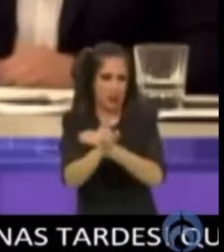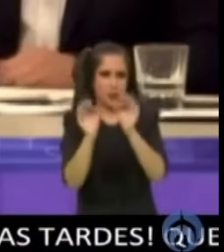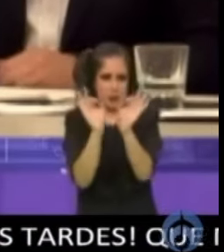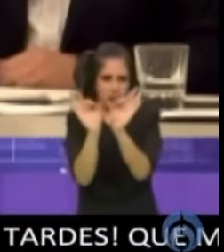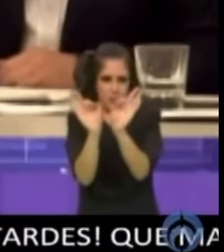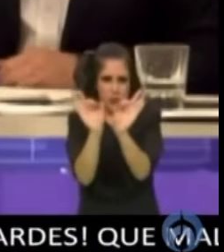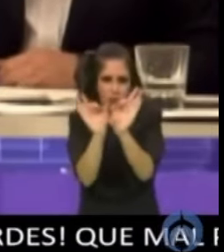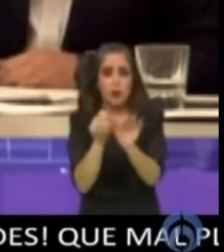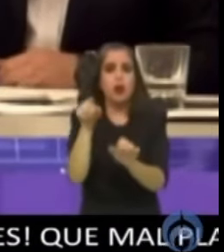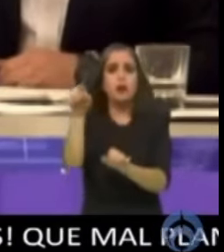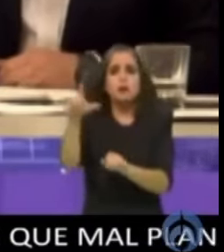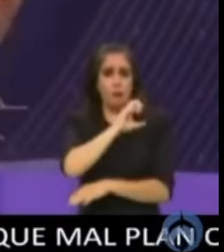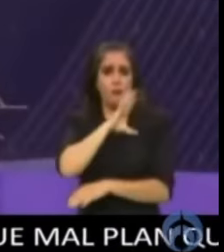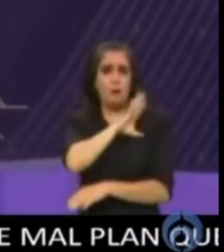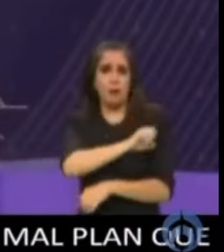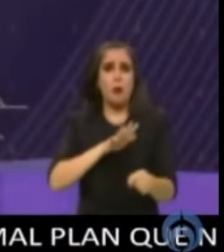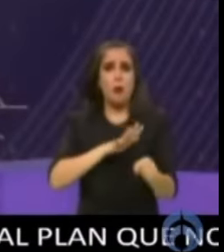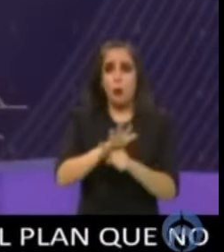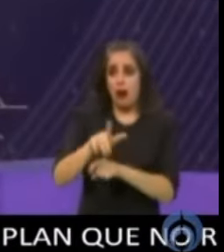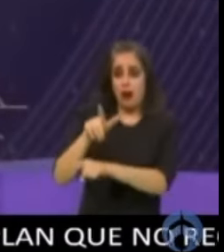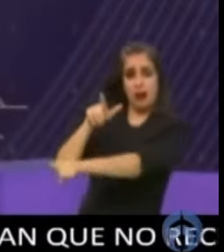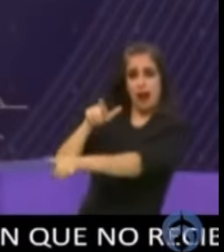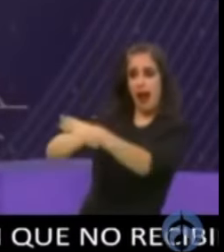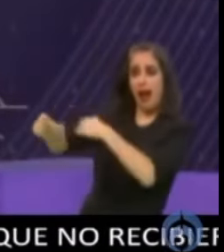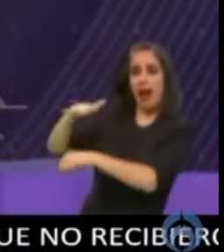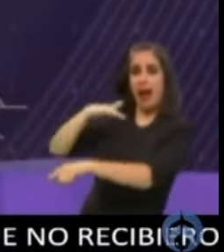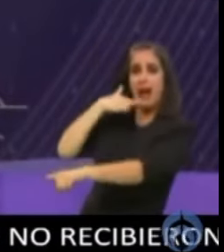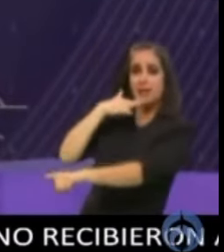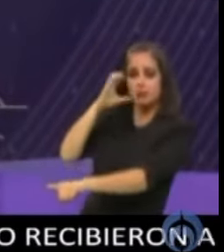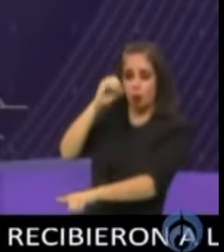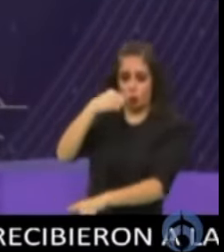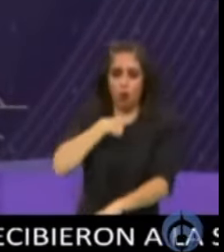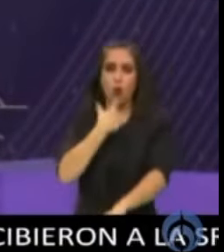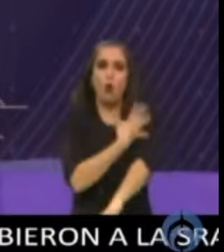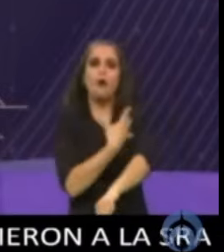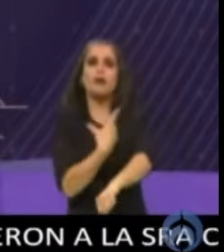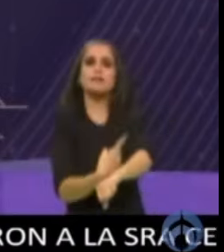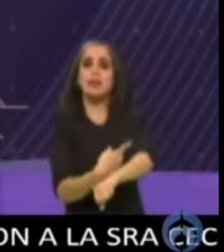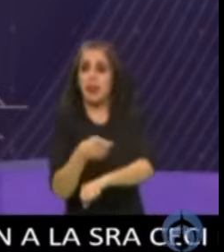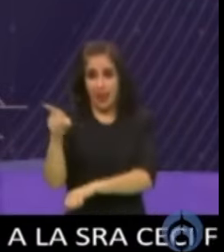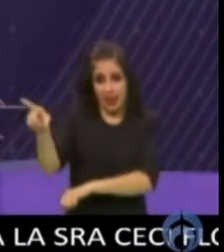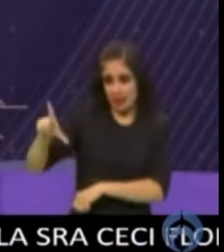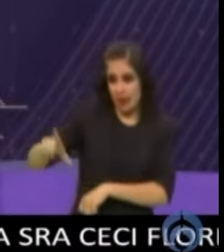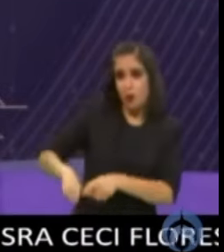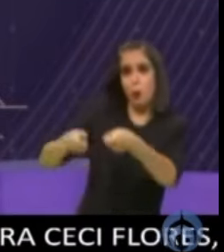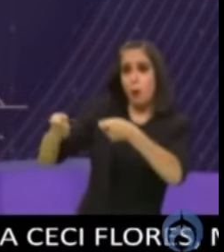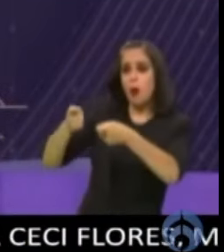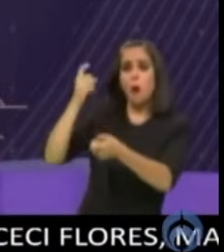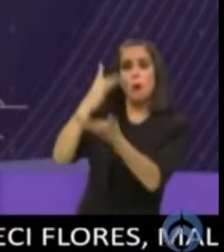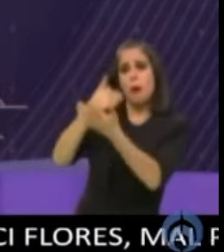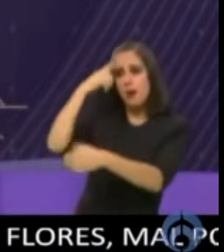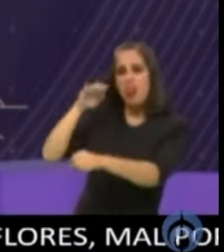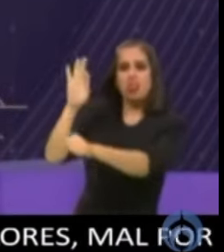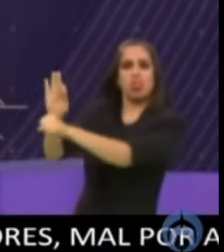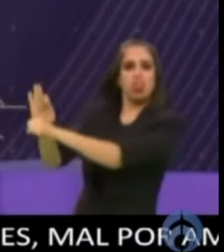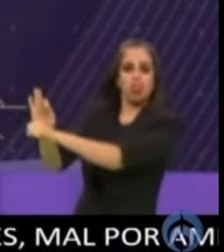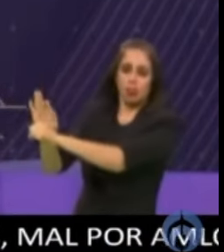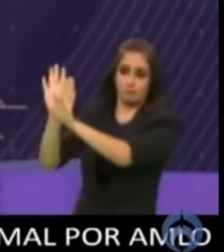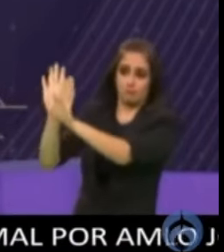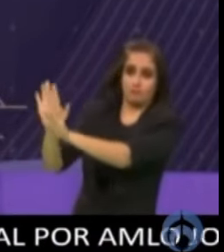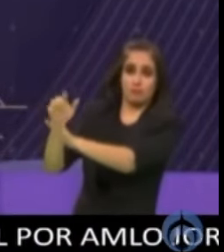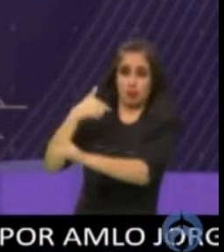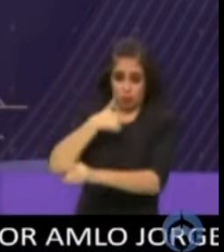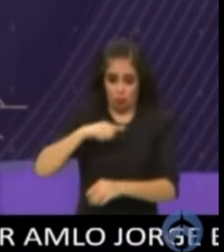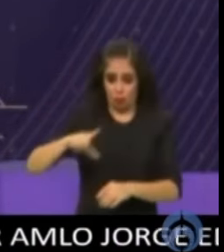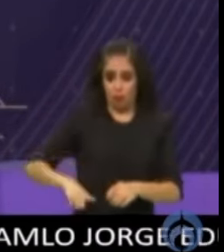se restringen a dar la palabra y a ver que se hayan cumplido los tiempos, pues realmente a